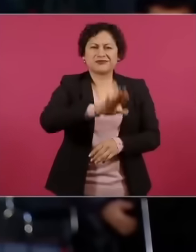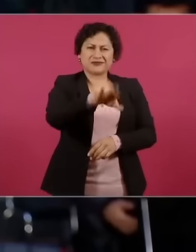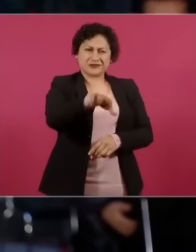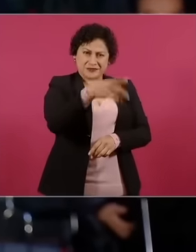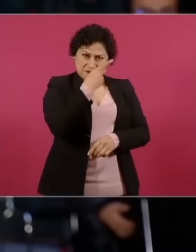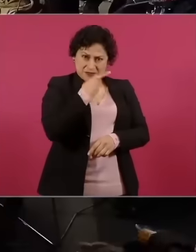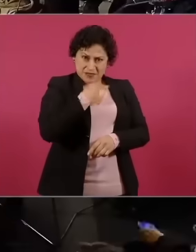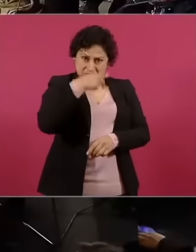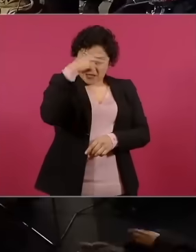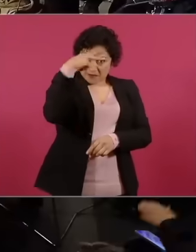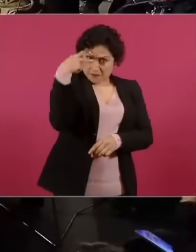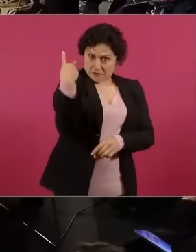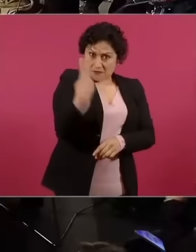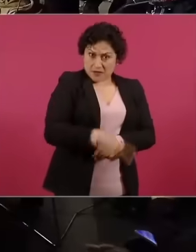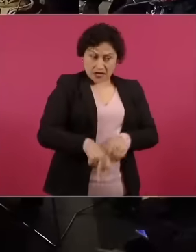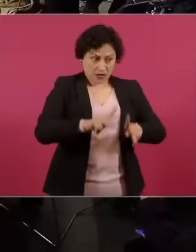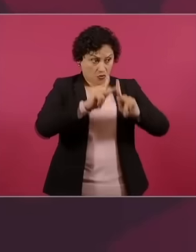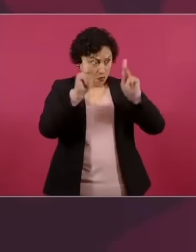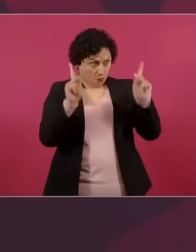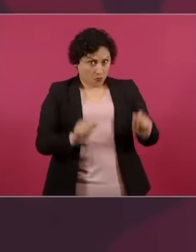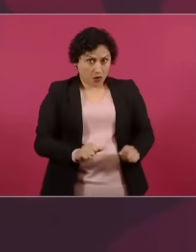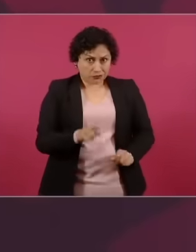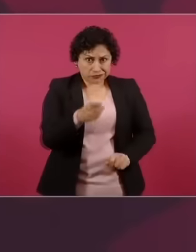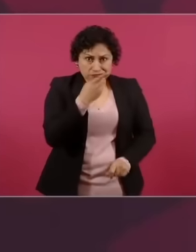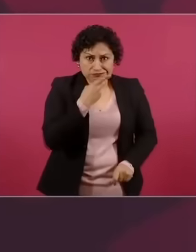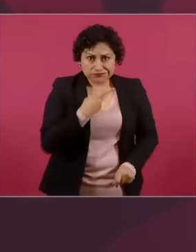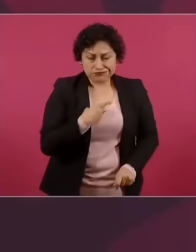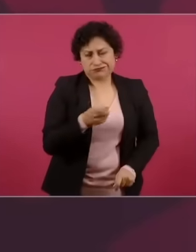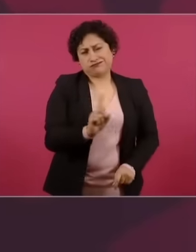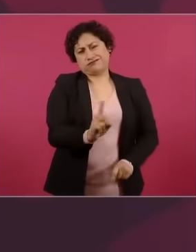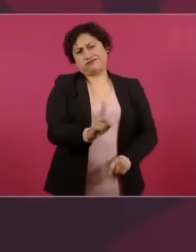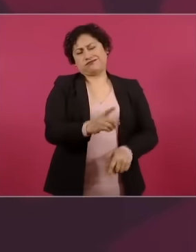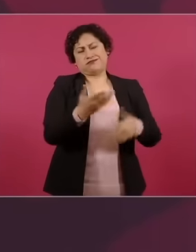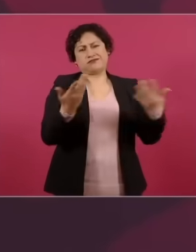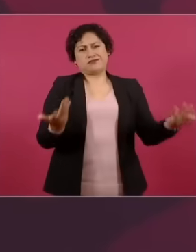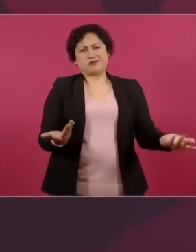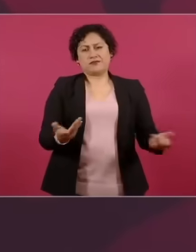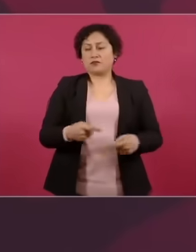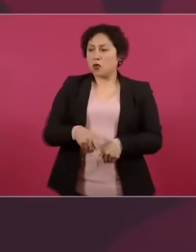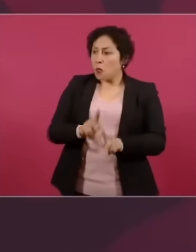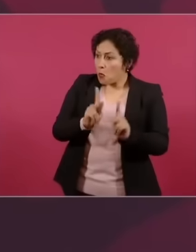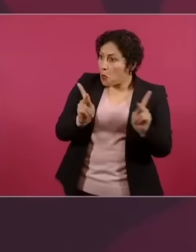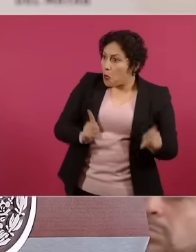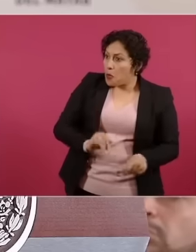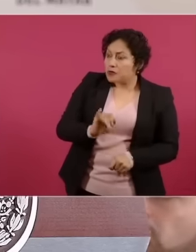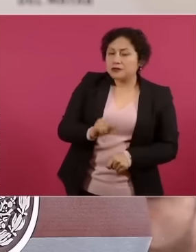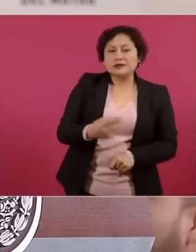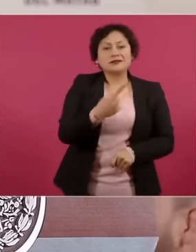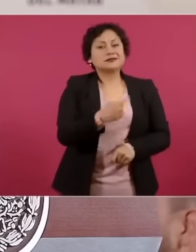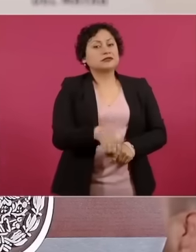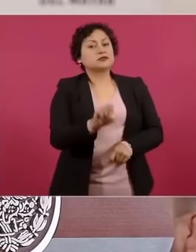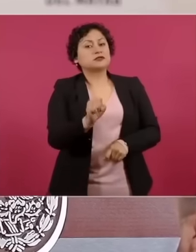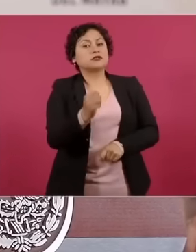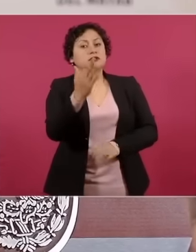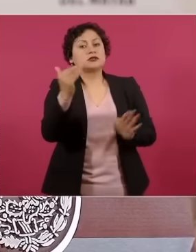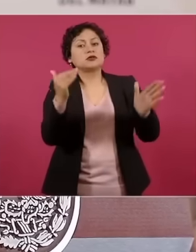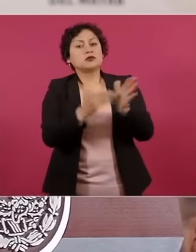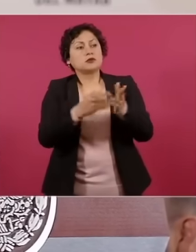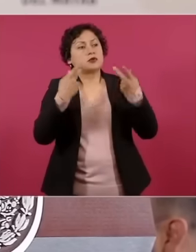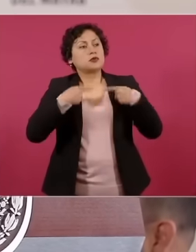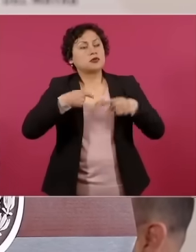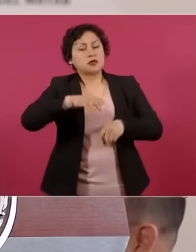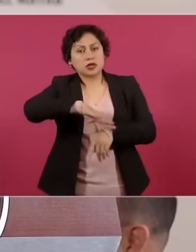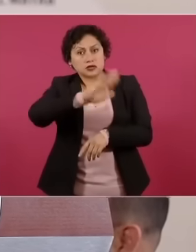muy violento. No, es un país pacífico, fíjate. ¿Con 166,000 muertos en 5 años? Es un país